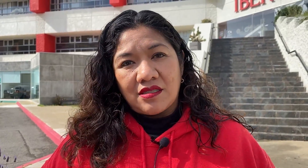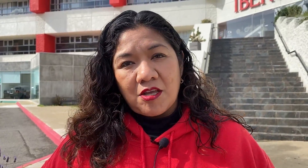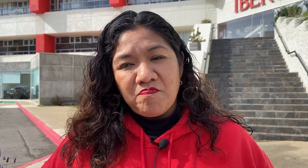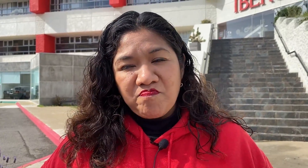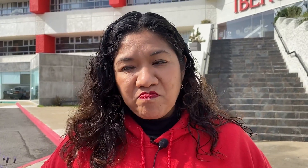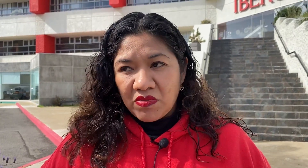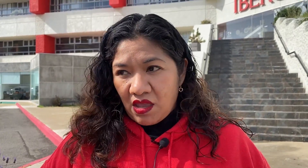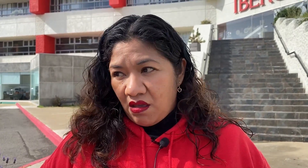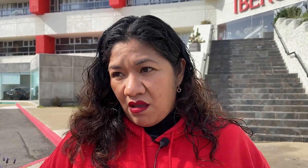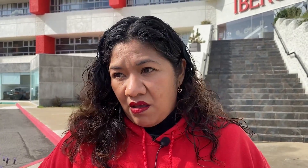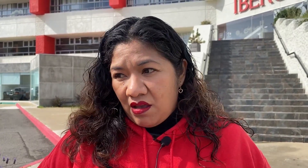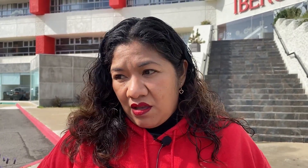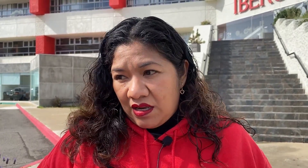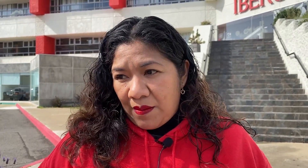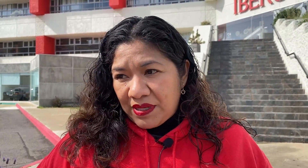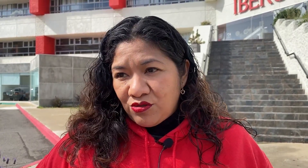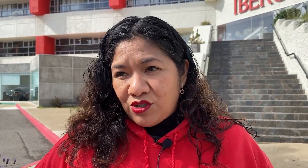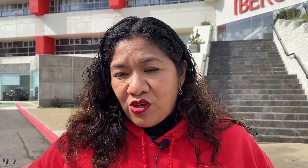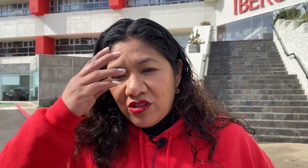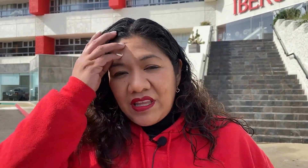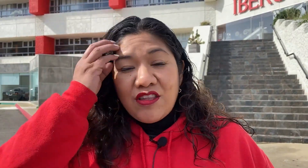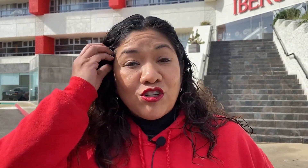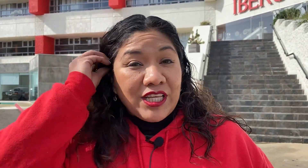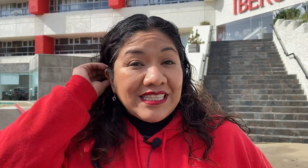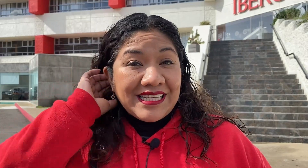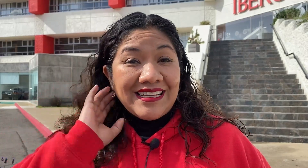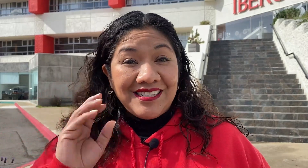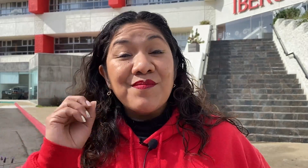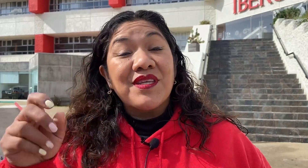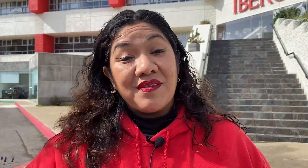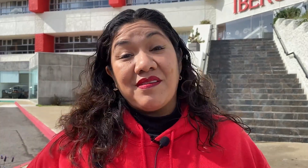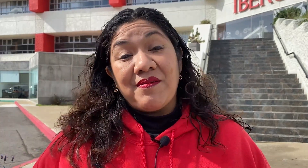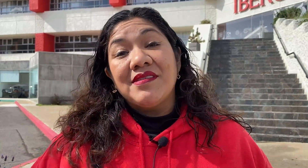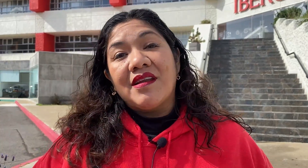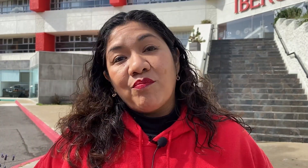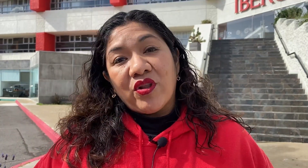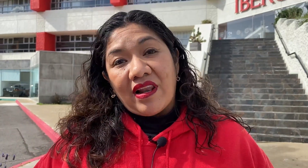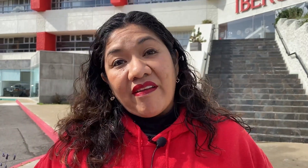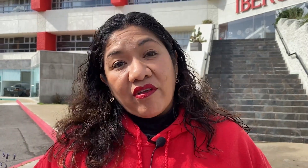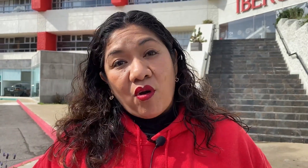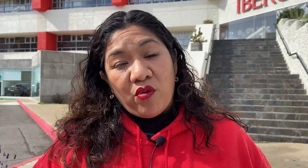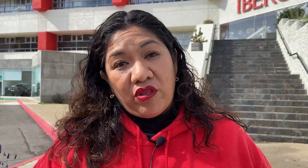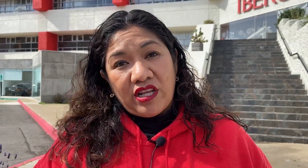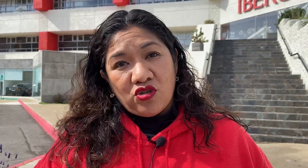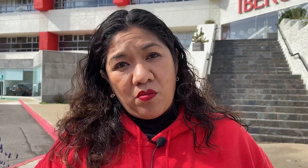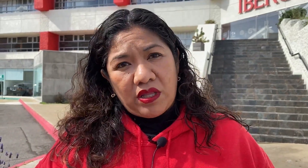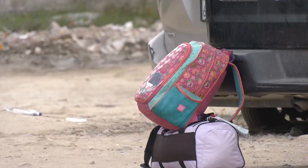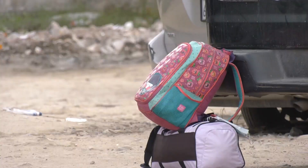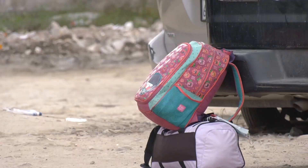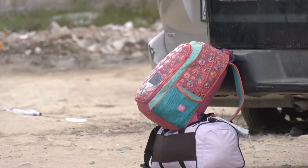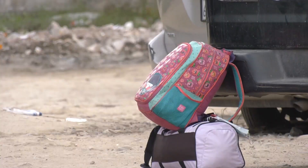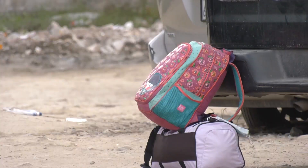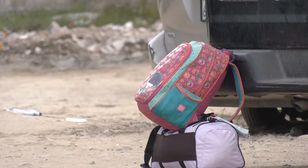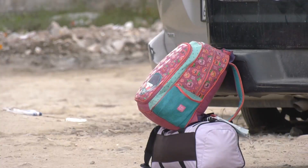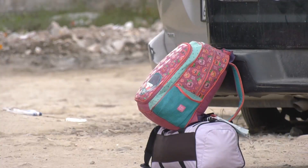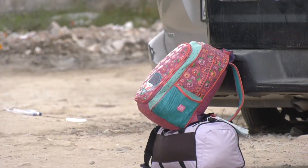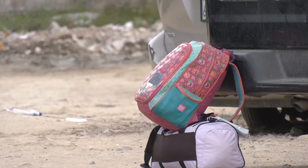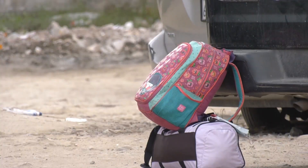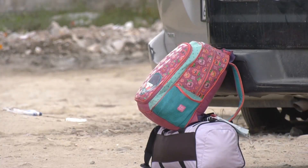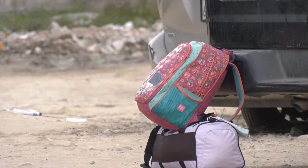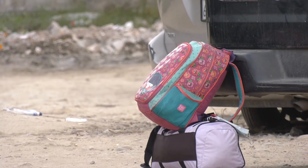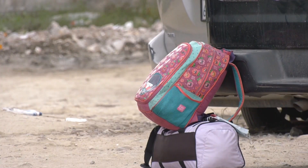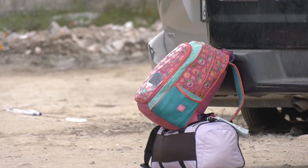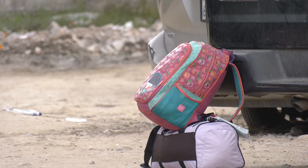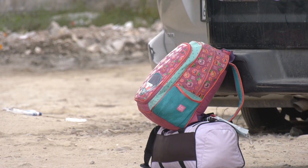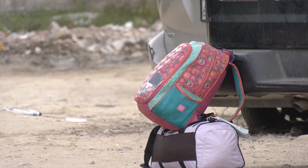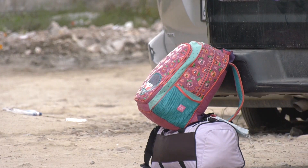este la presunción de inocencias siempre debe estar por delante como un derecho humano y Juan es una ciudad de